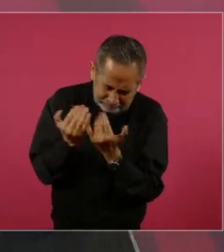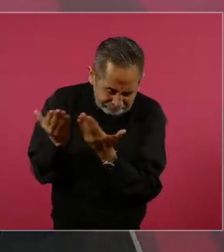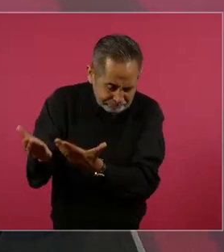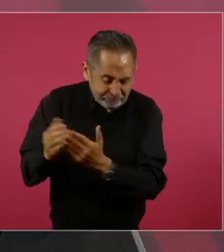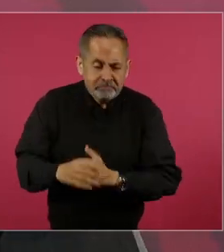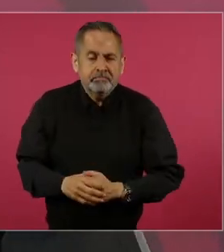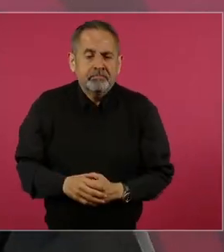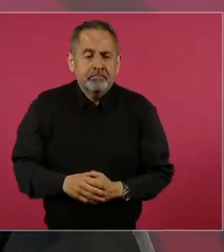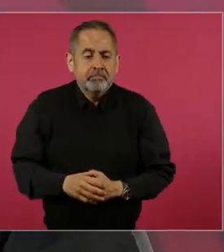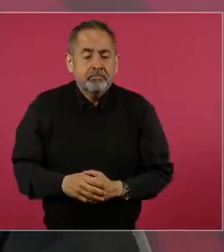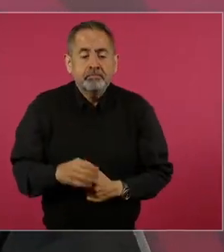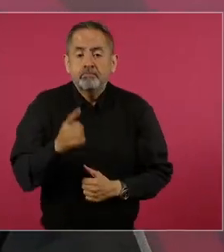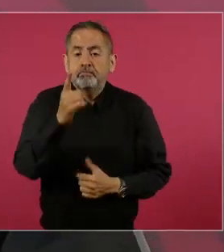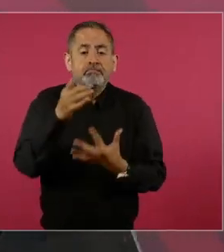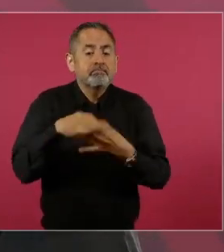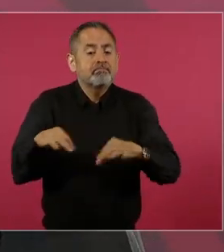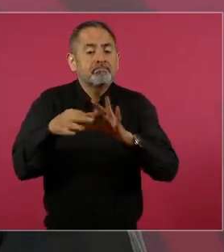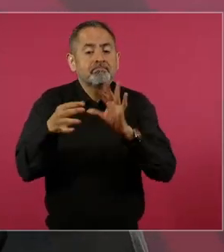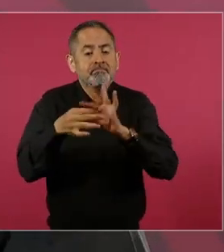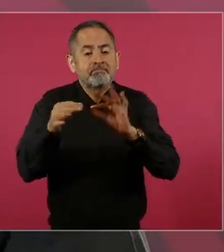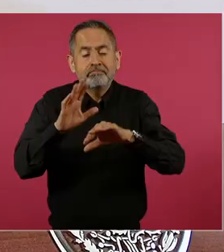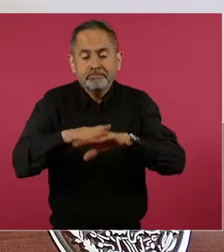importante también aclarar